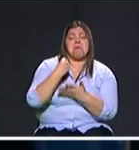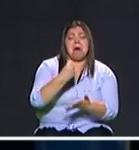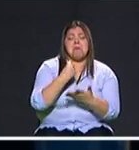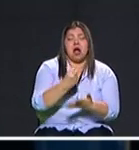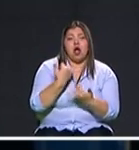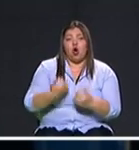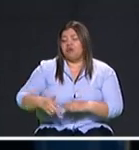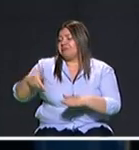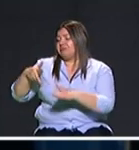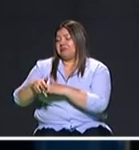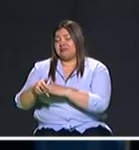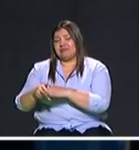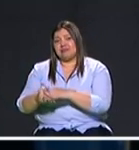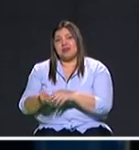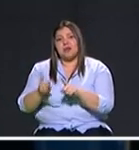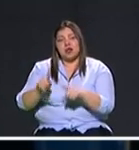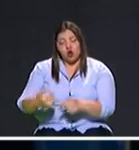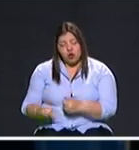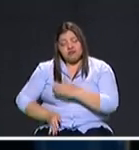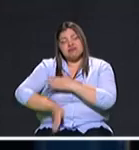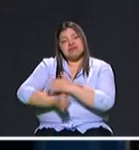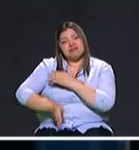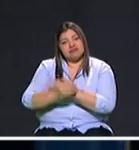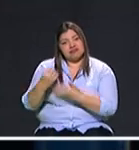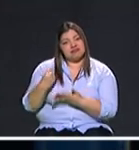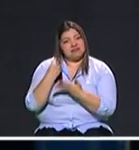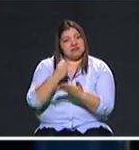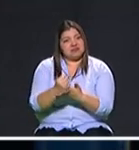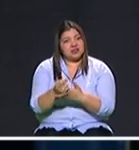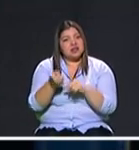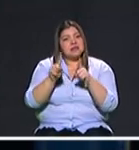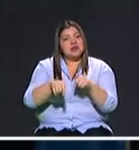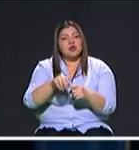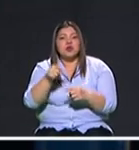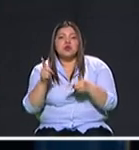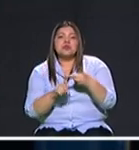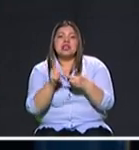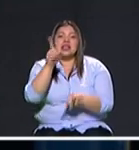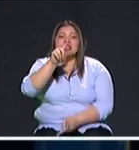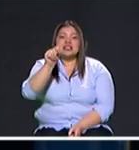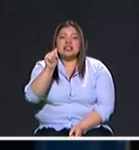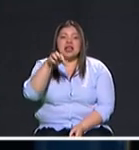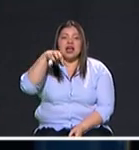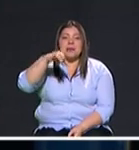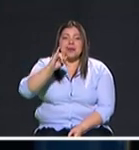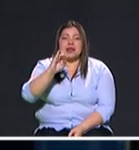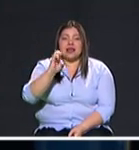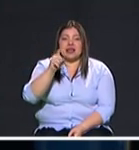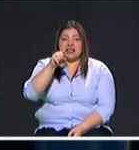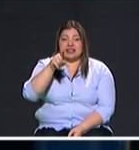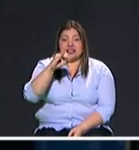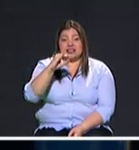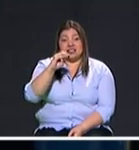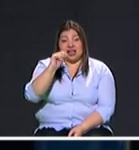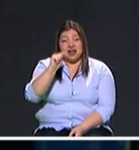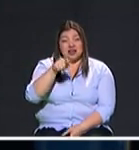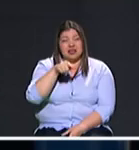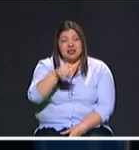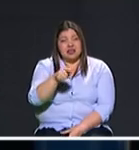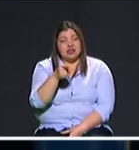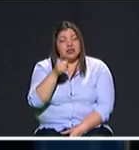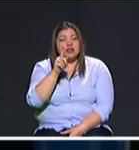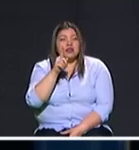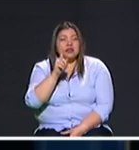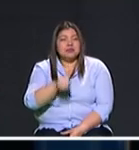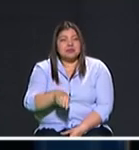sapiencia como la alcaldía a través de sapiencia fortalecemos de acuerdo con nuestra vocación a los cinco cluster nuestros